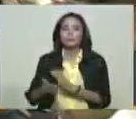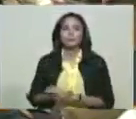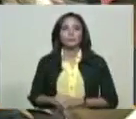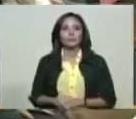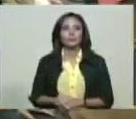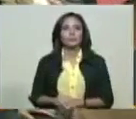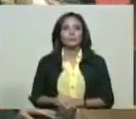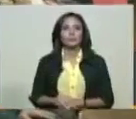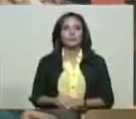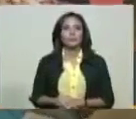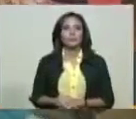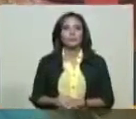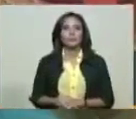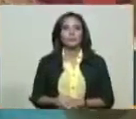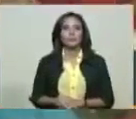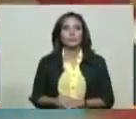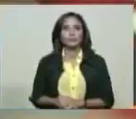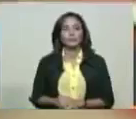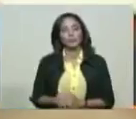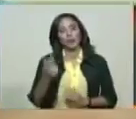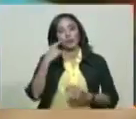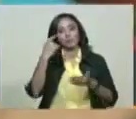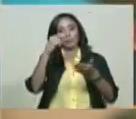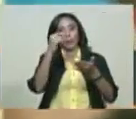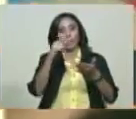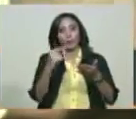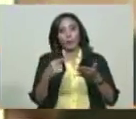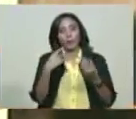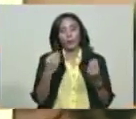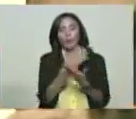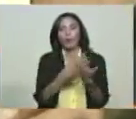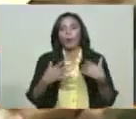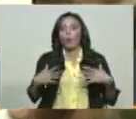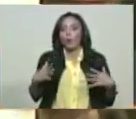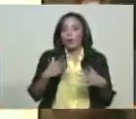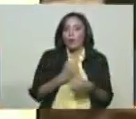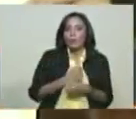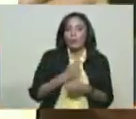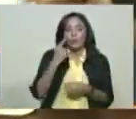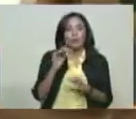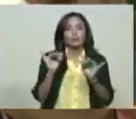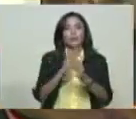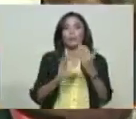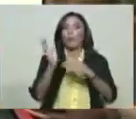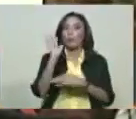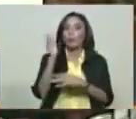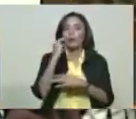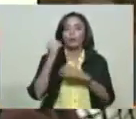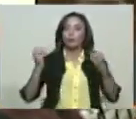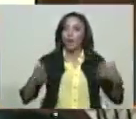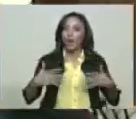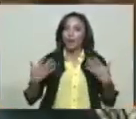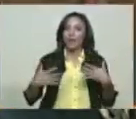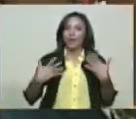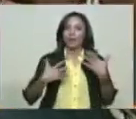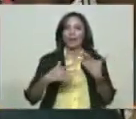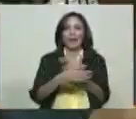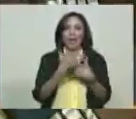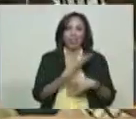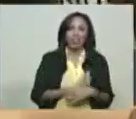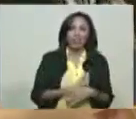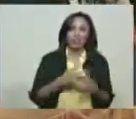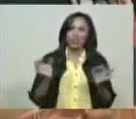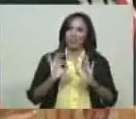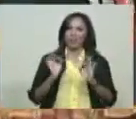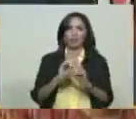han visto a fondo un tema con pasión así deben ser los congresos vivo con pasión y